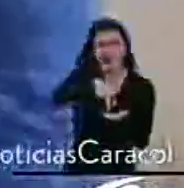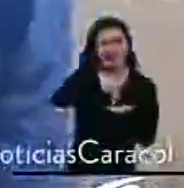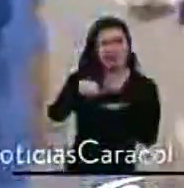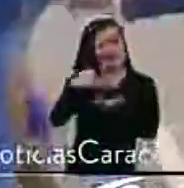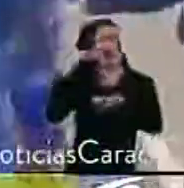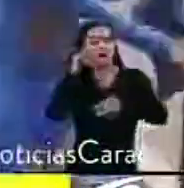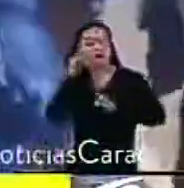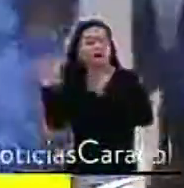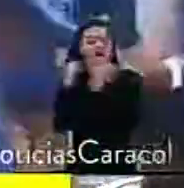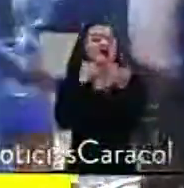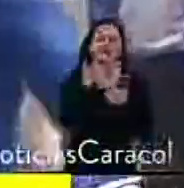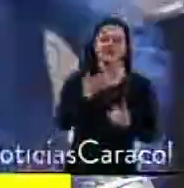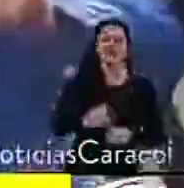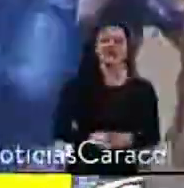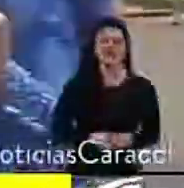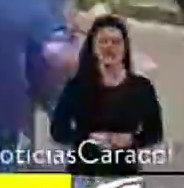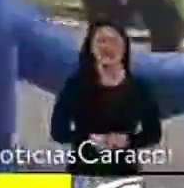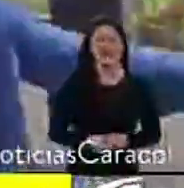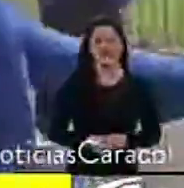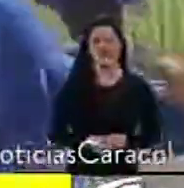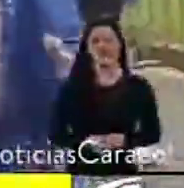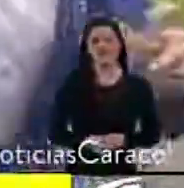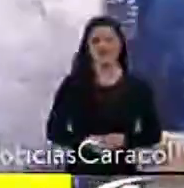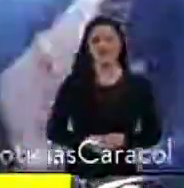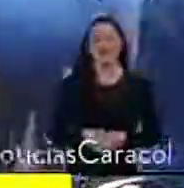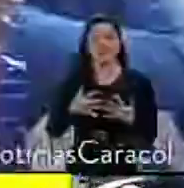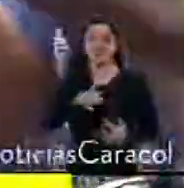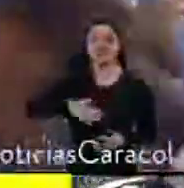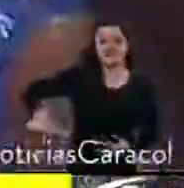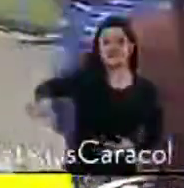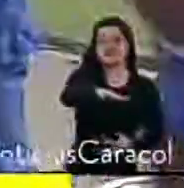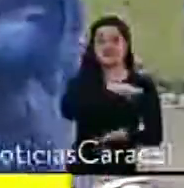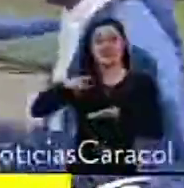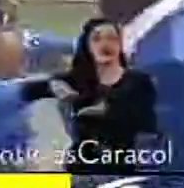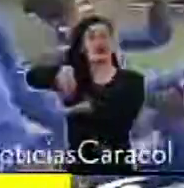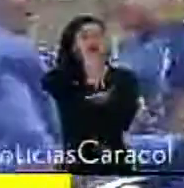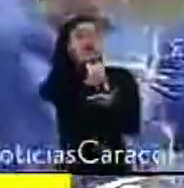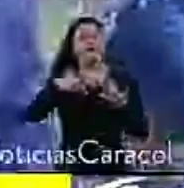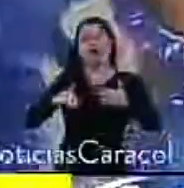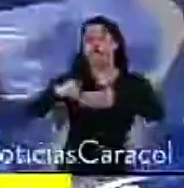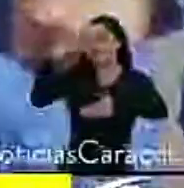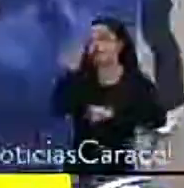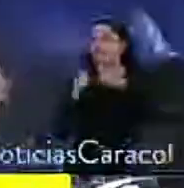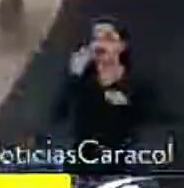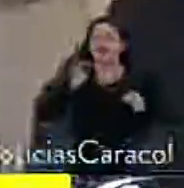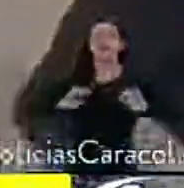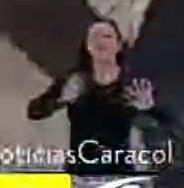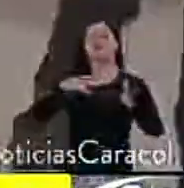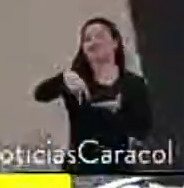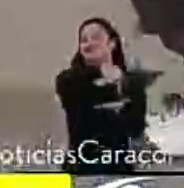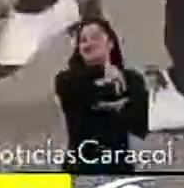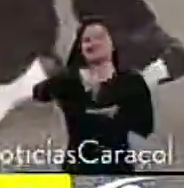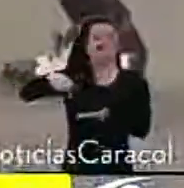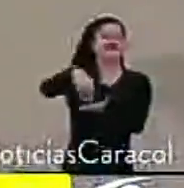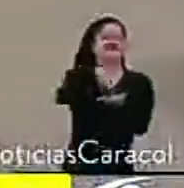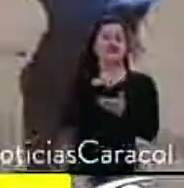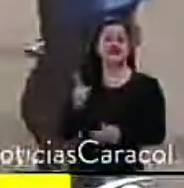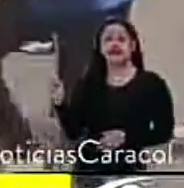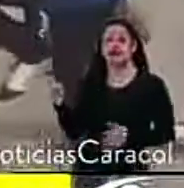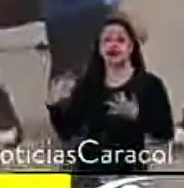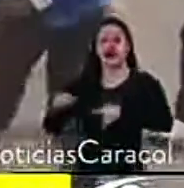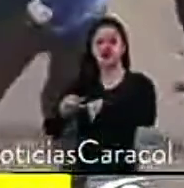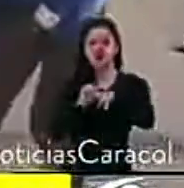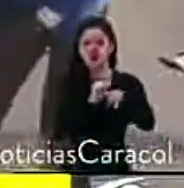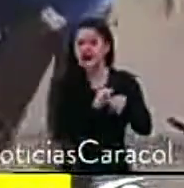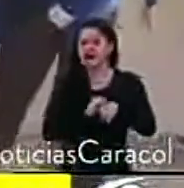En sus marcas, listos, feria. Esa es la expresión más popular el día de hoy en la Sultana del Valle. Aunque la cita es a las 3 de la tarde,